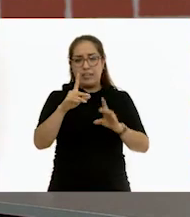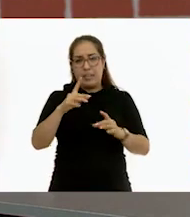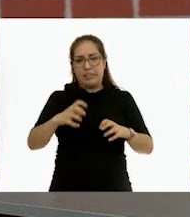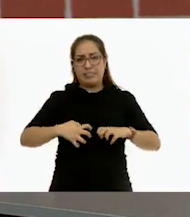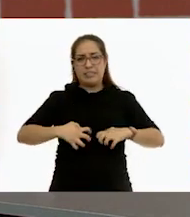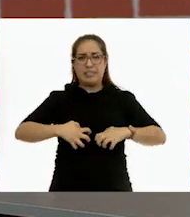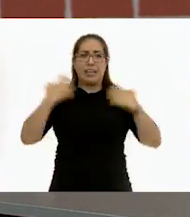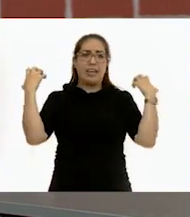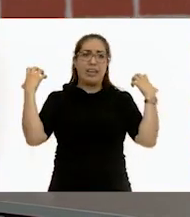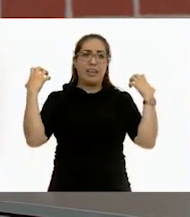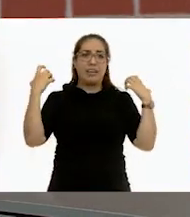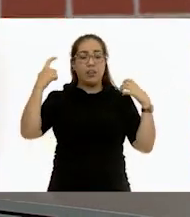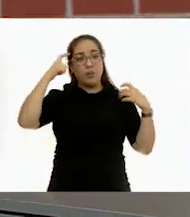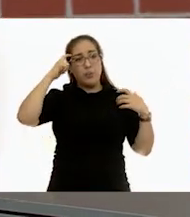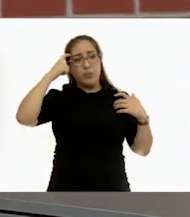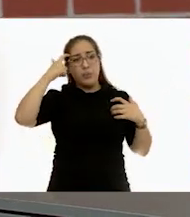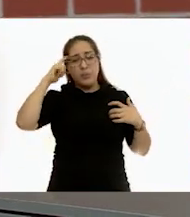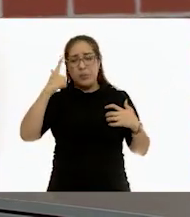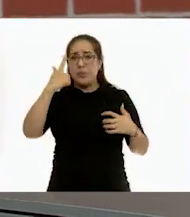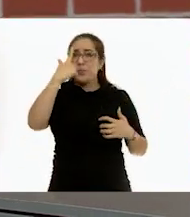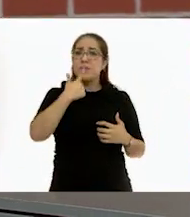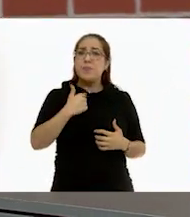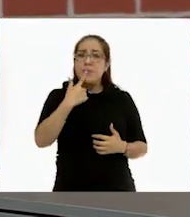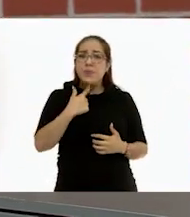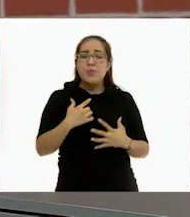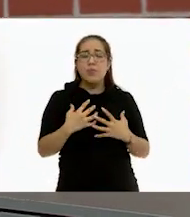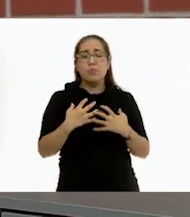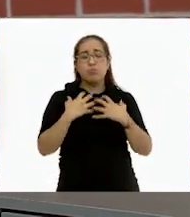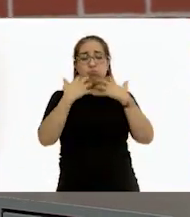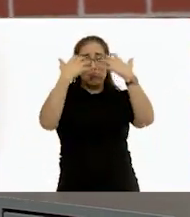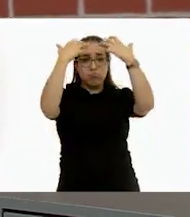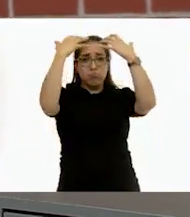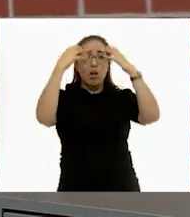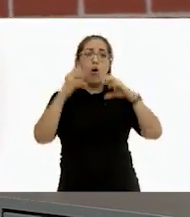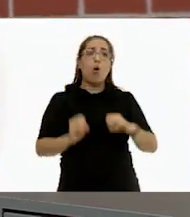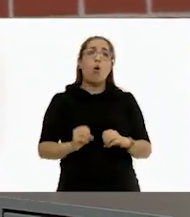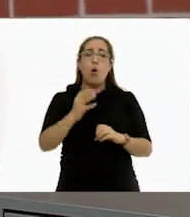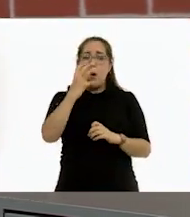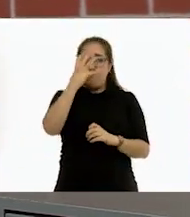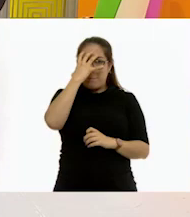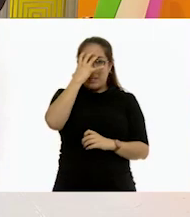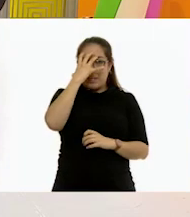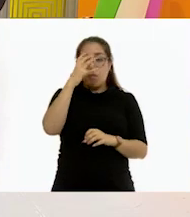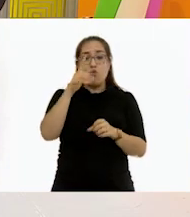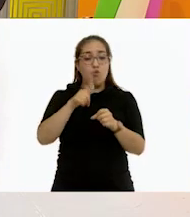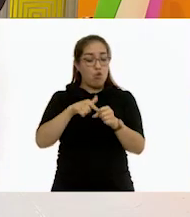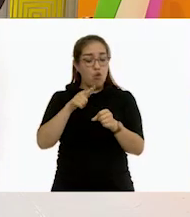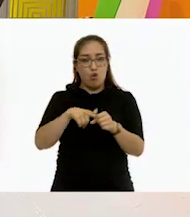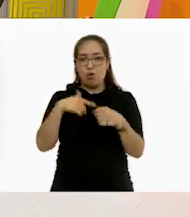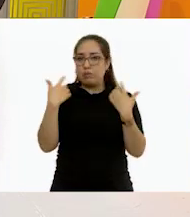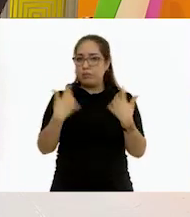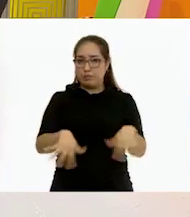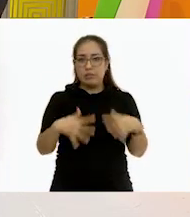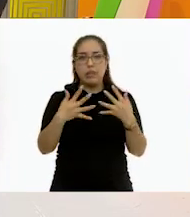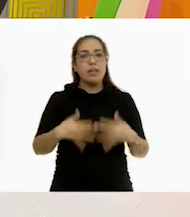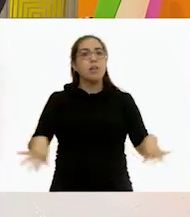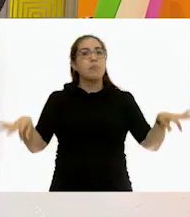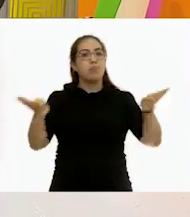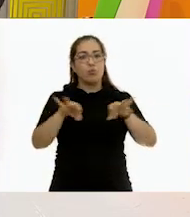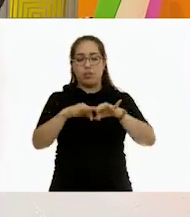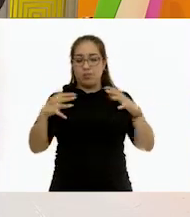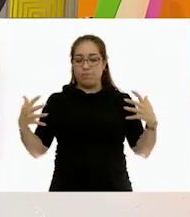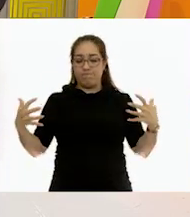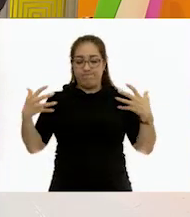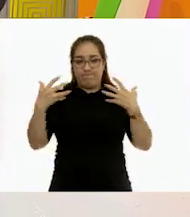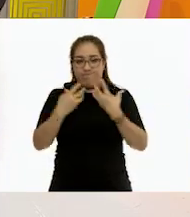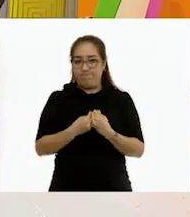¿no? Digo, es verdad. Te puedes poner apenado o colorado. Y finalmente los colores están involucrados. No podemos separarlos